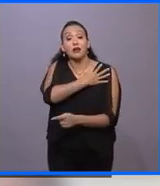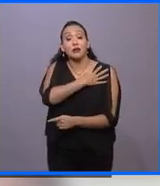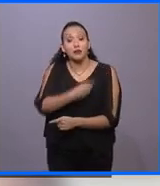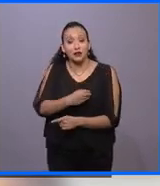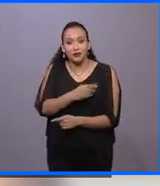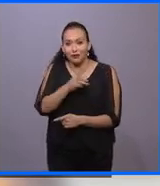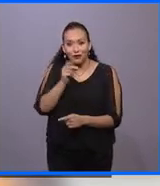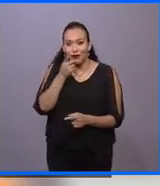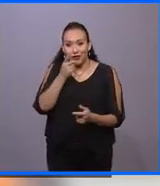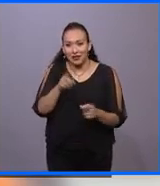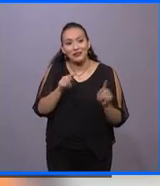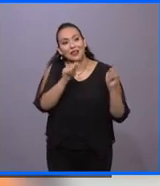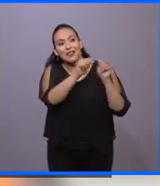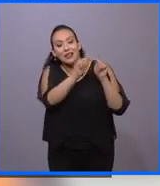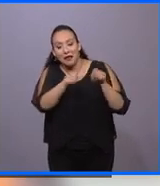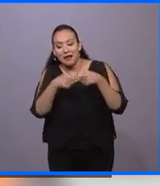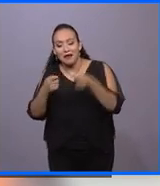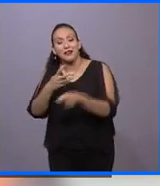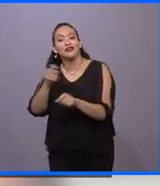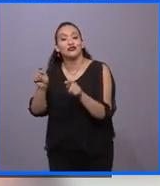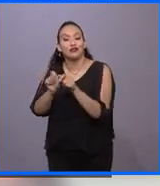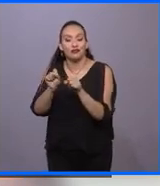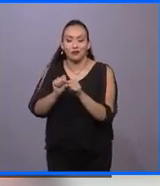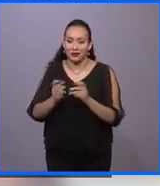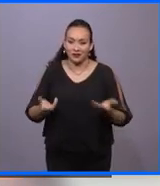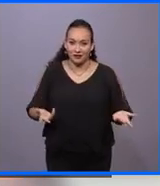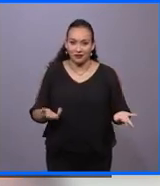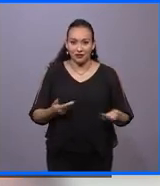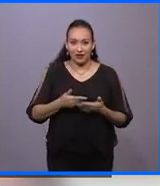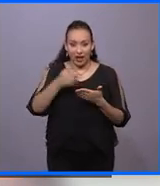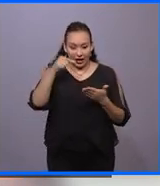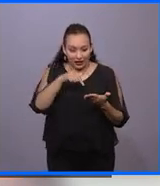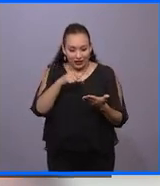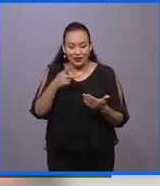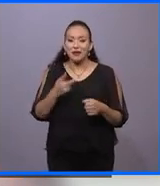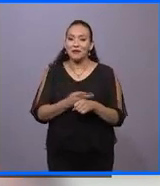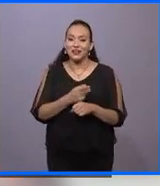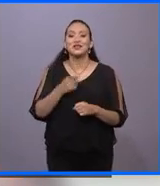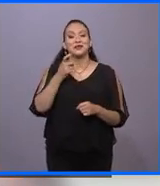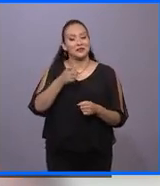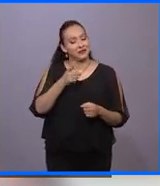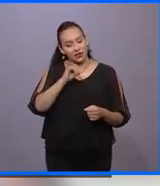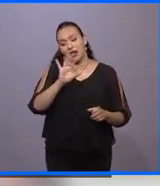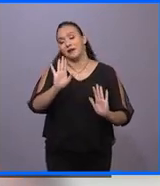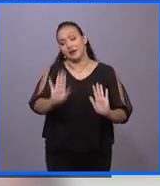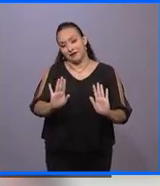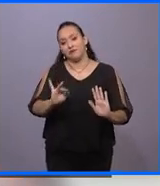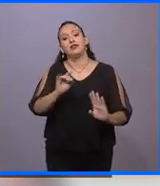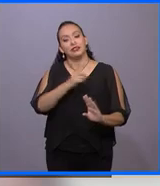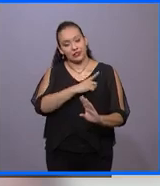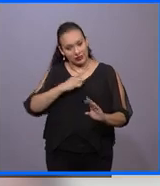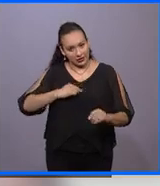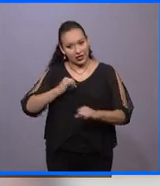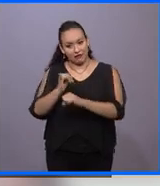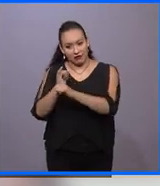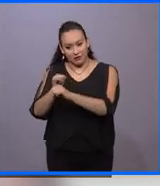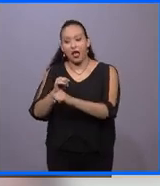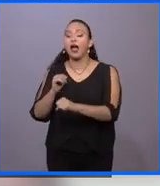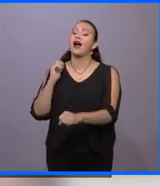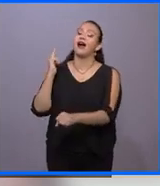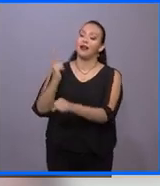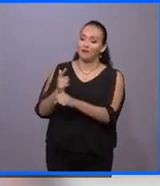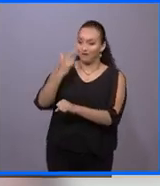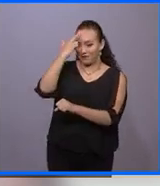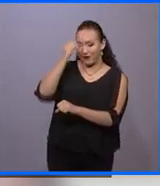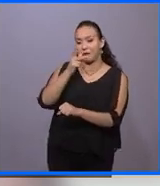¿no? Y en esta interpretación pro persona se llevó a cabo este test y se